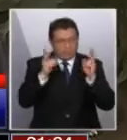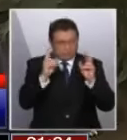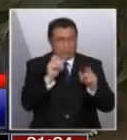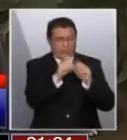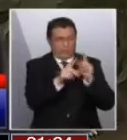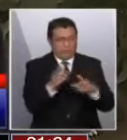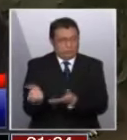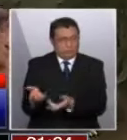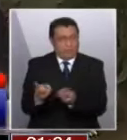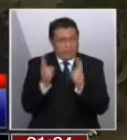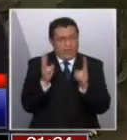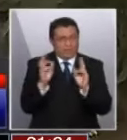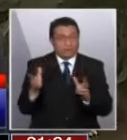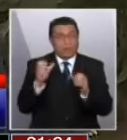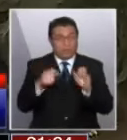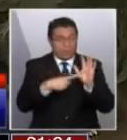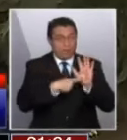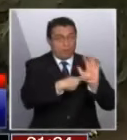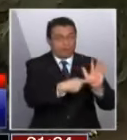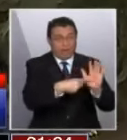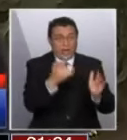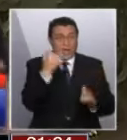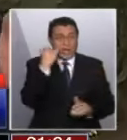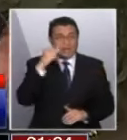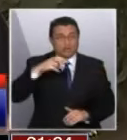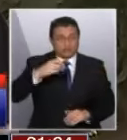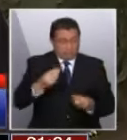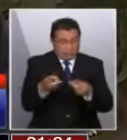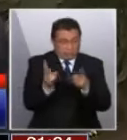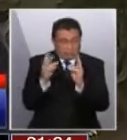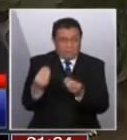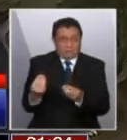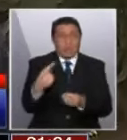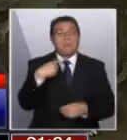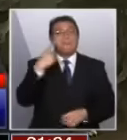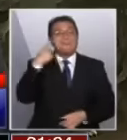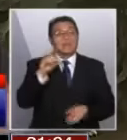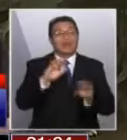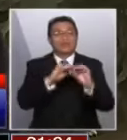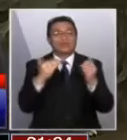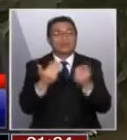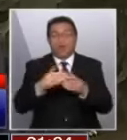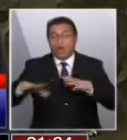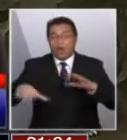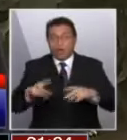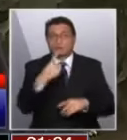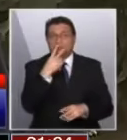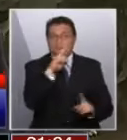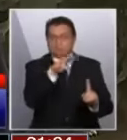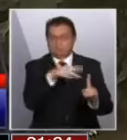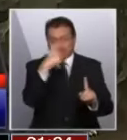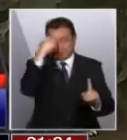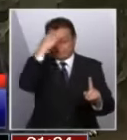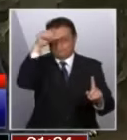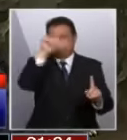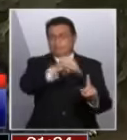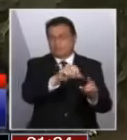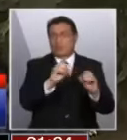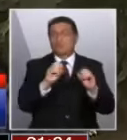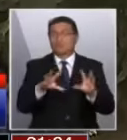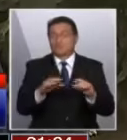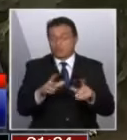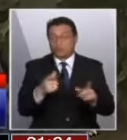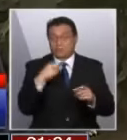defenderse y ojalá pueda demostrar su inocencia pero los hechos públicos son super condenables y son difíciles